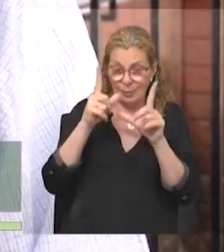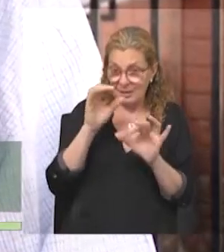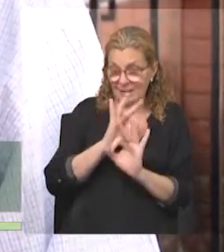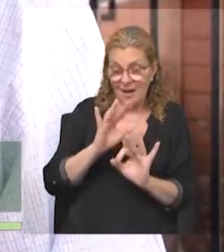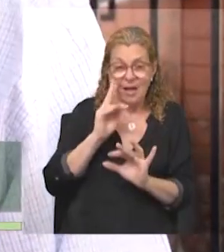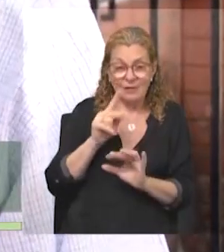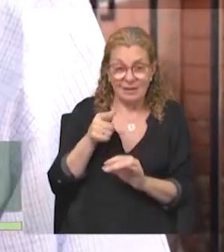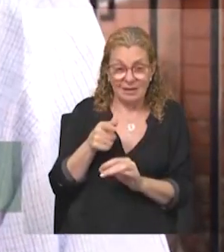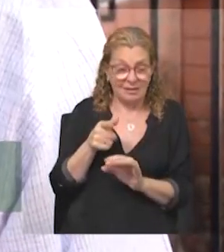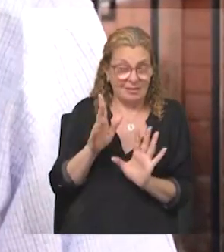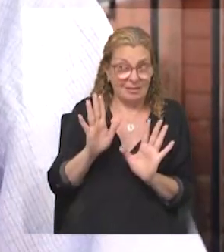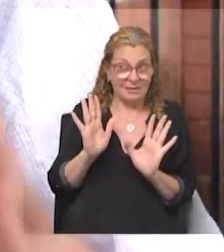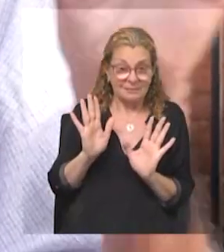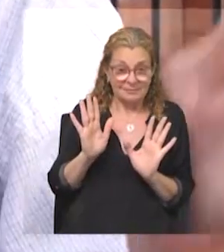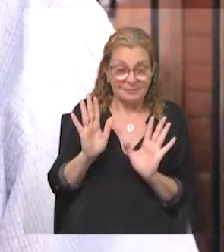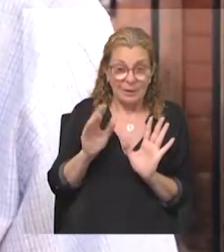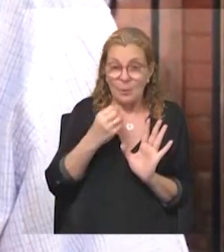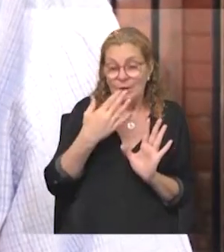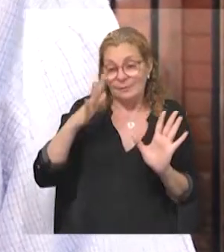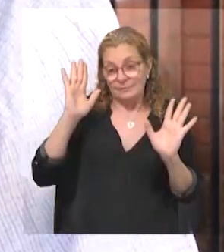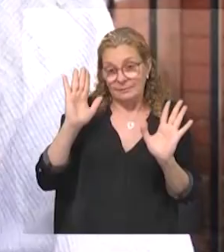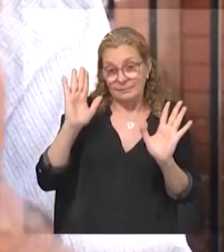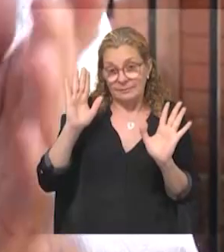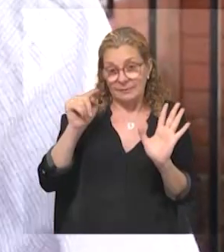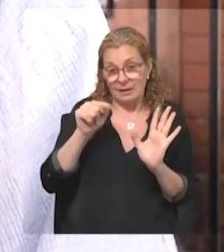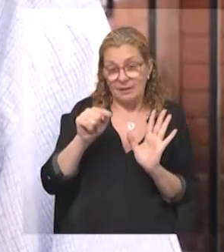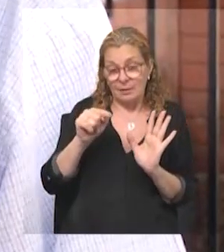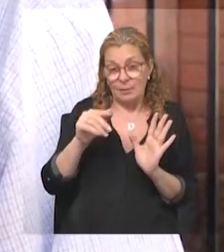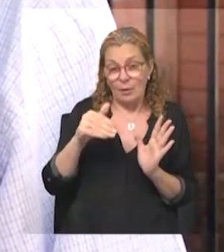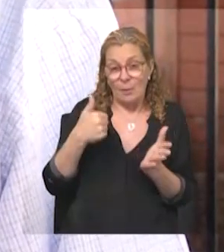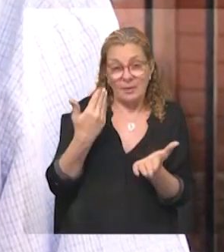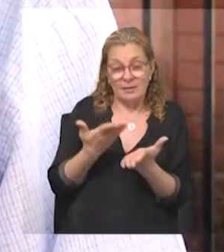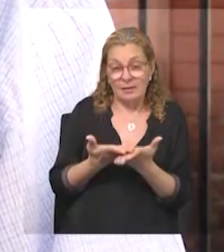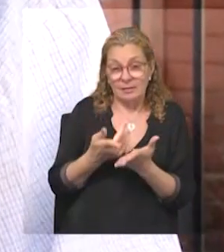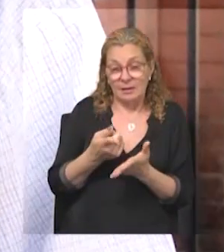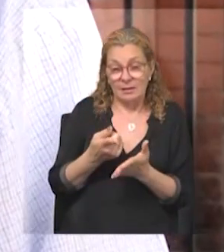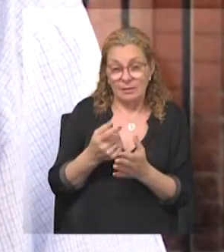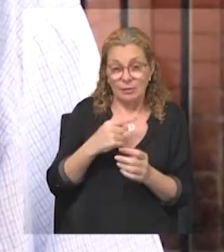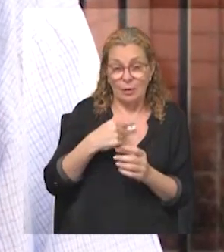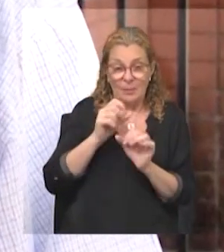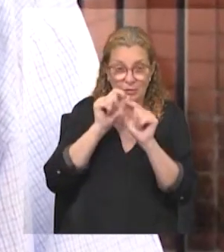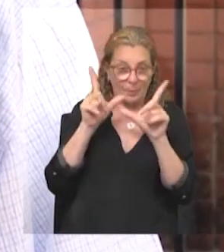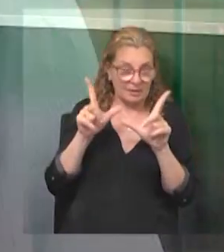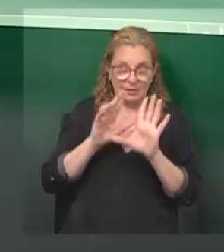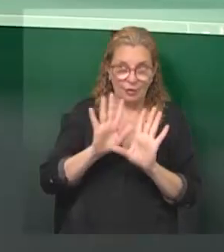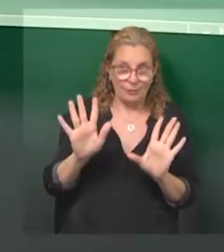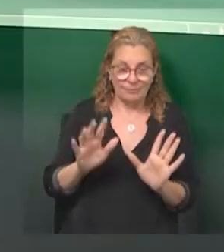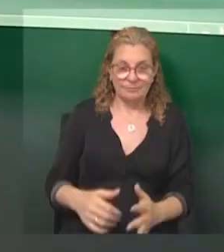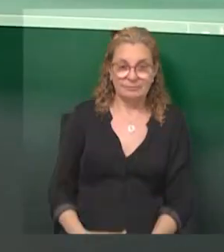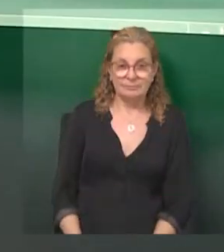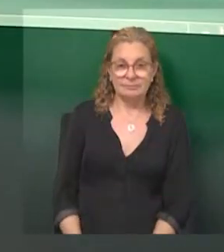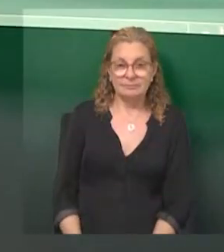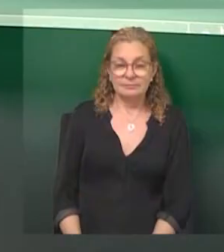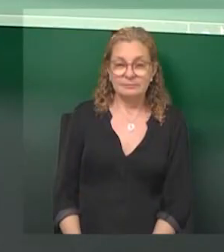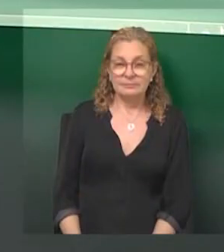es este Bueno es lo que él se presenta allí este no me sorprende